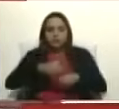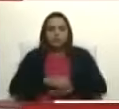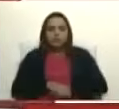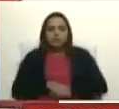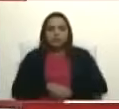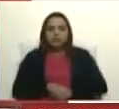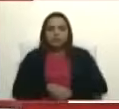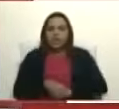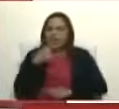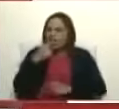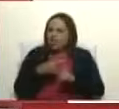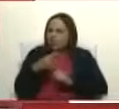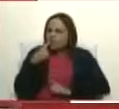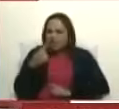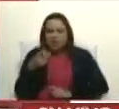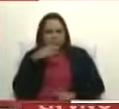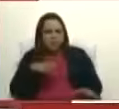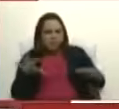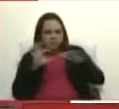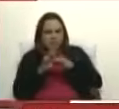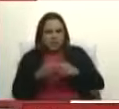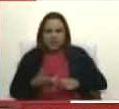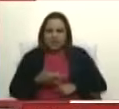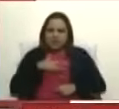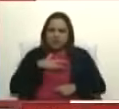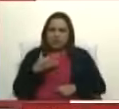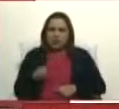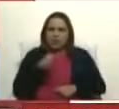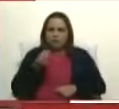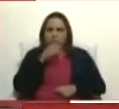es vinculante. No es vinculante.